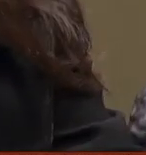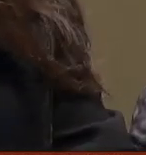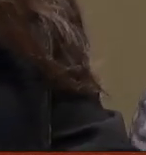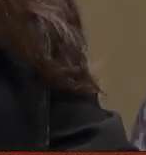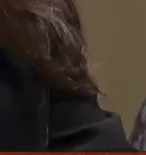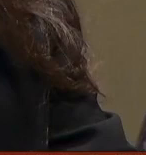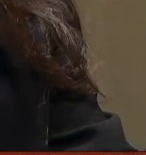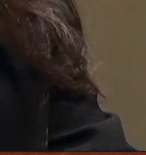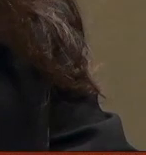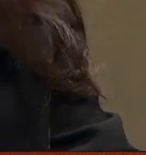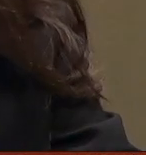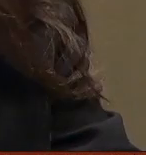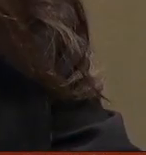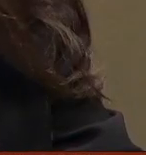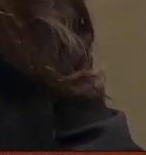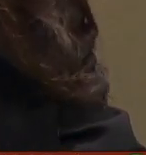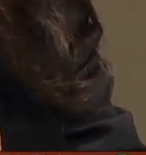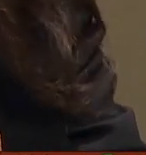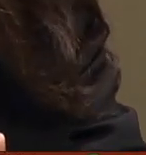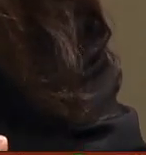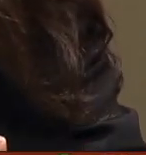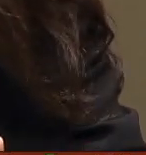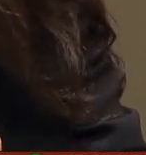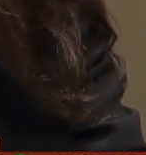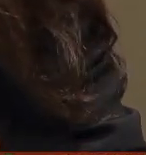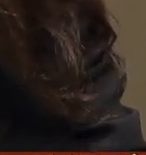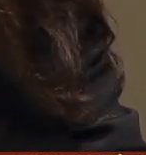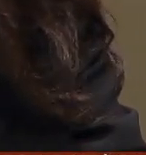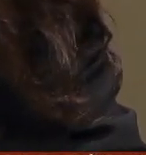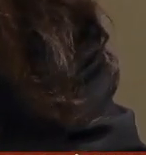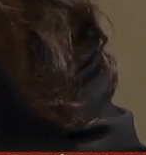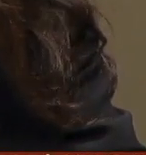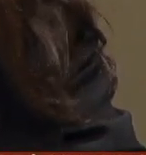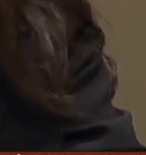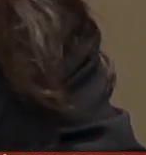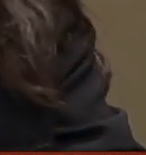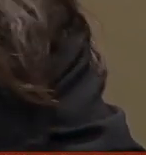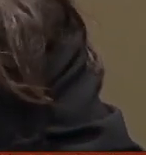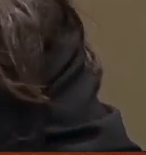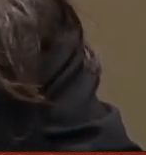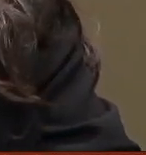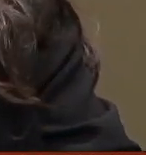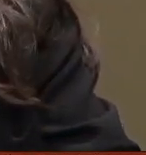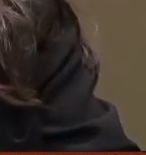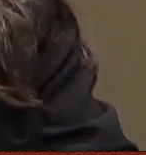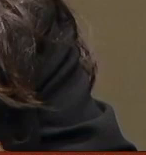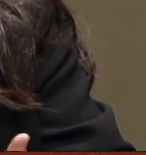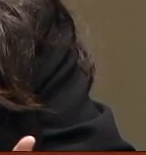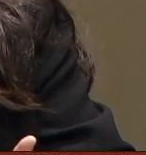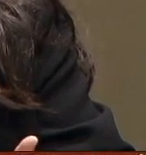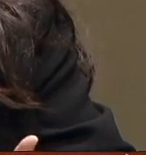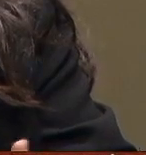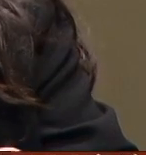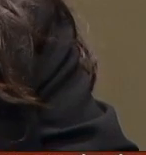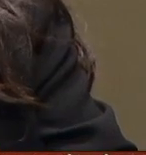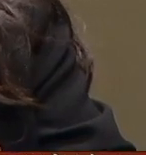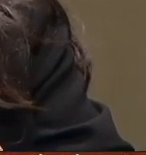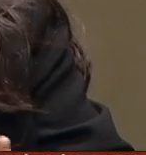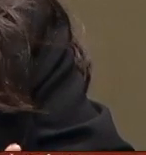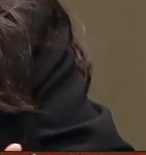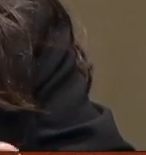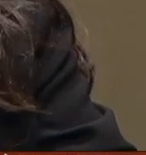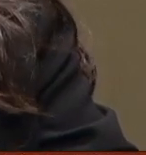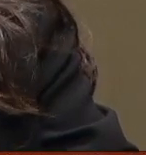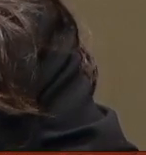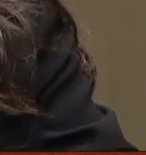muy felices de que exista un instituto que esté abocado a uno de los grandes temas, a una de